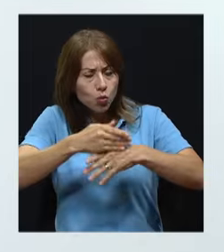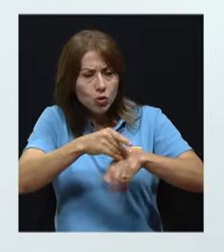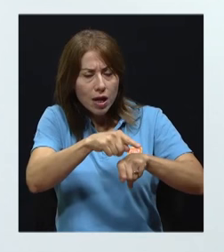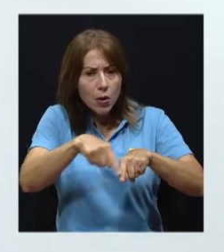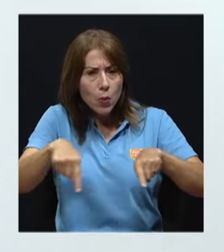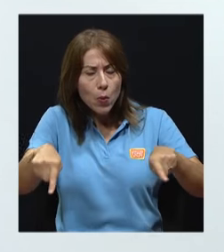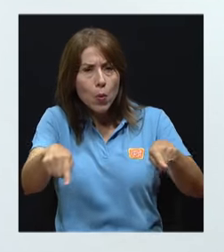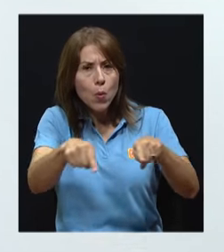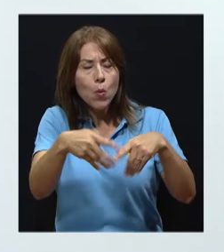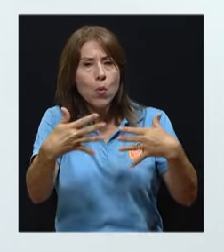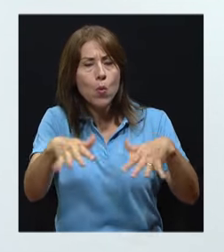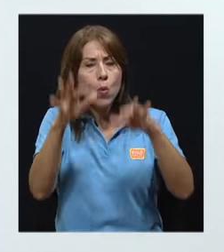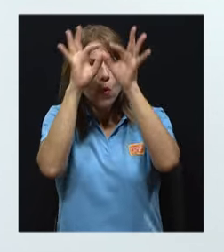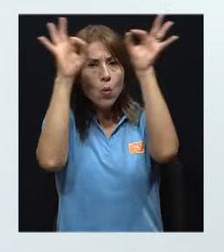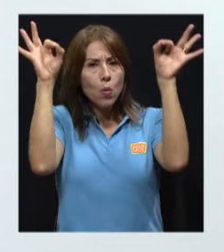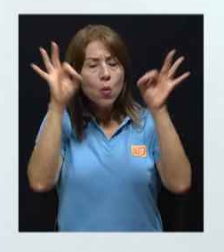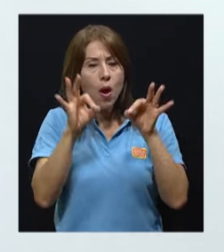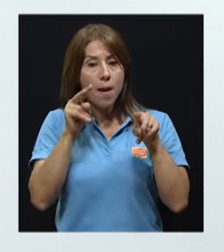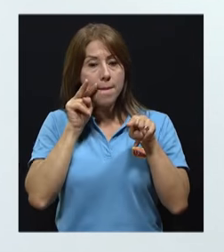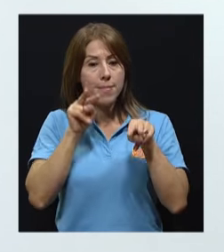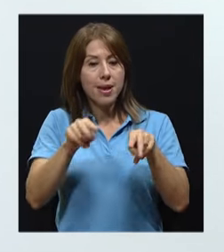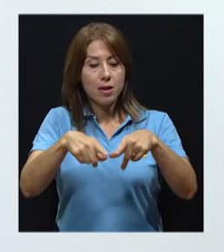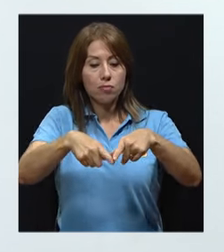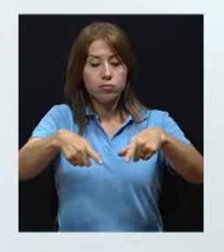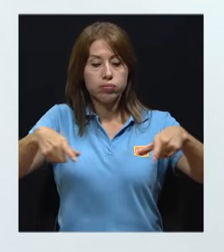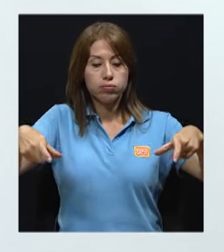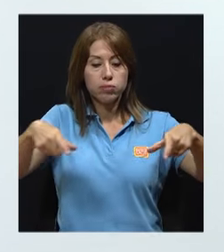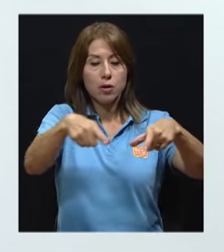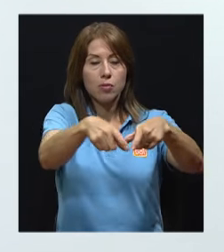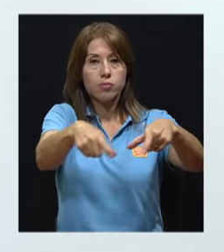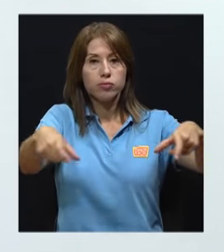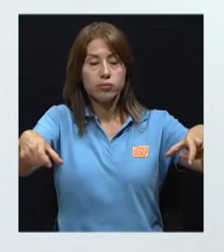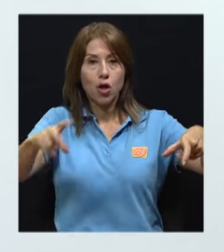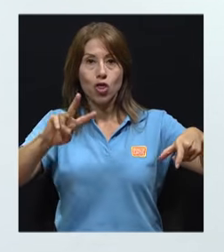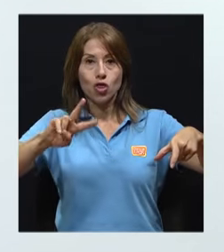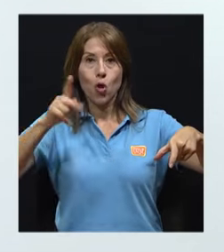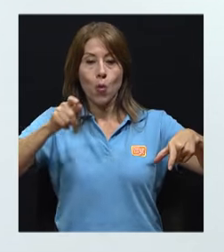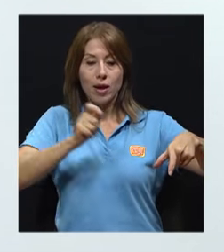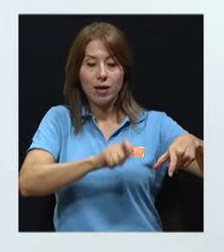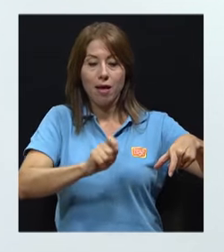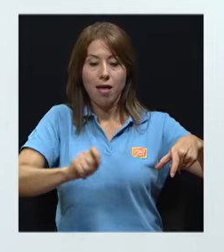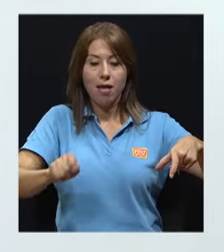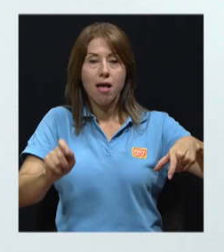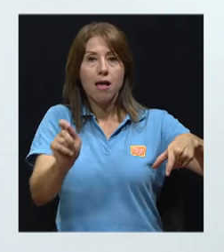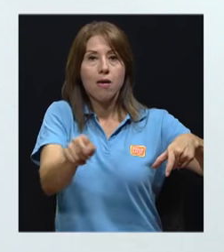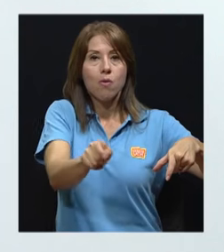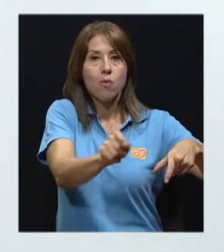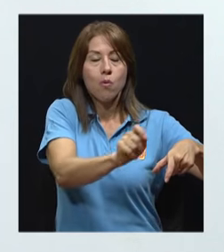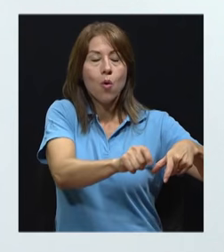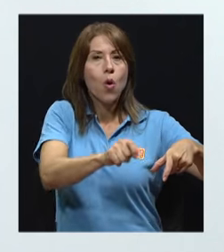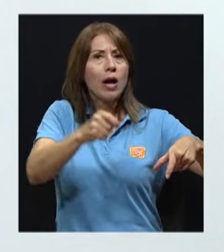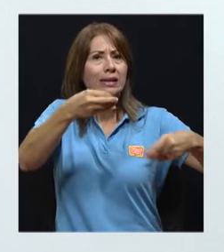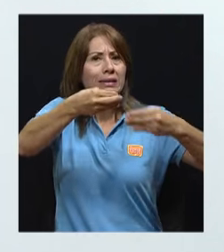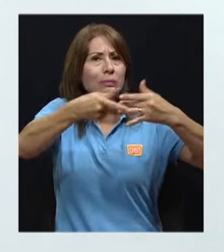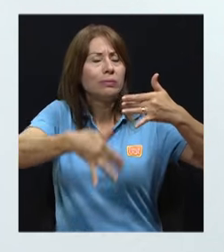el doble teclado eh toda una amalgama de posibilidades Sonoras desconocidas